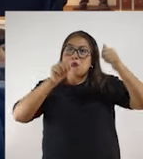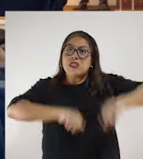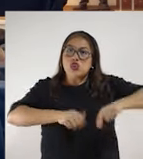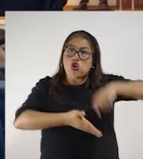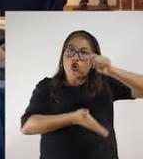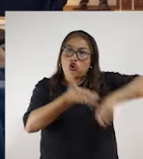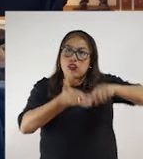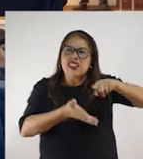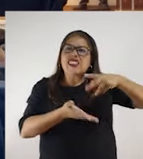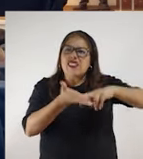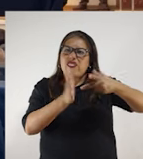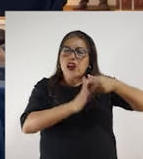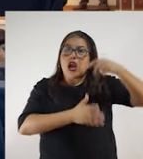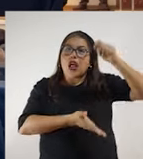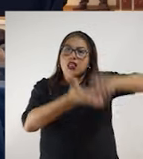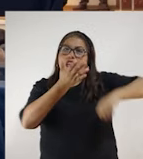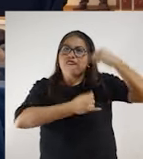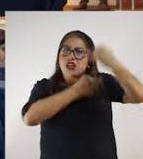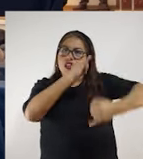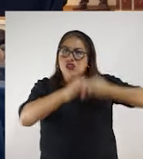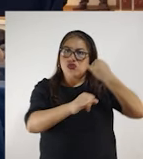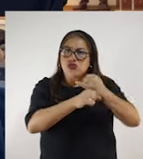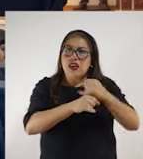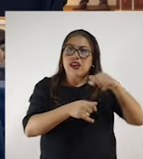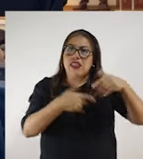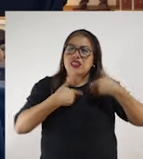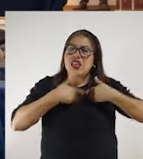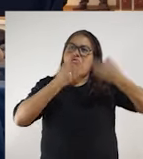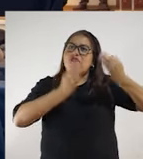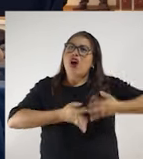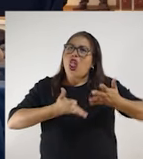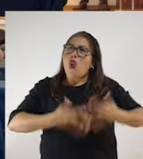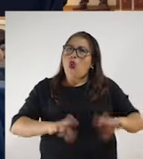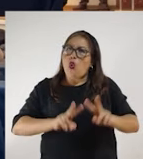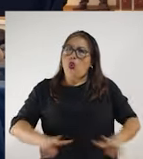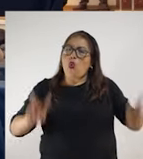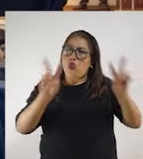tratado internacional, por lo tanto tiene un rango constitucional.